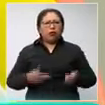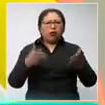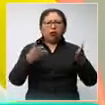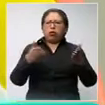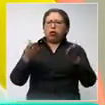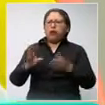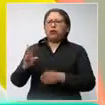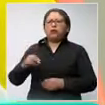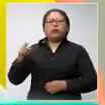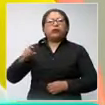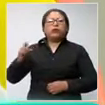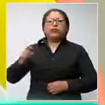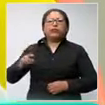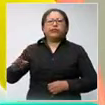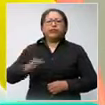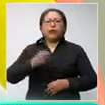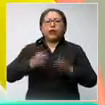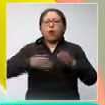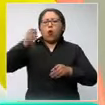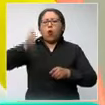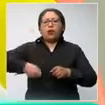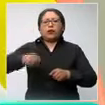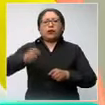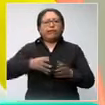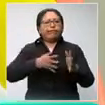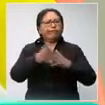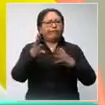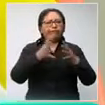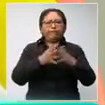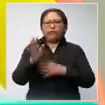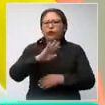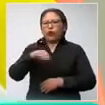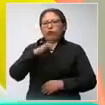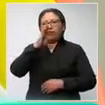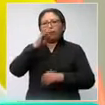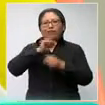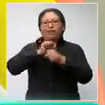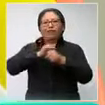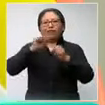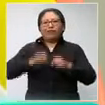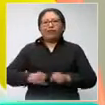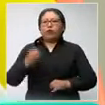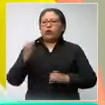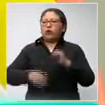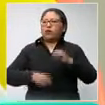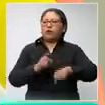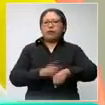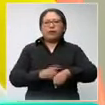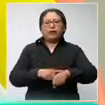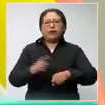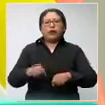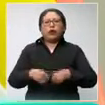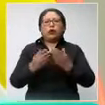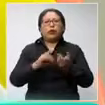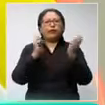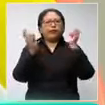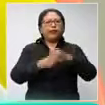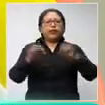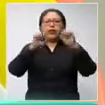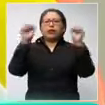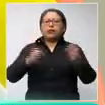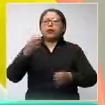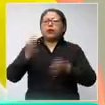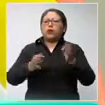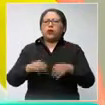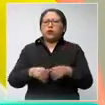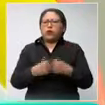no son necesarios. Necesitamos transparentar totalmente en esta última etapa cómo vamos a implementar esta reforma, cómo